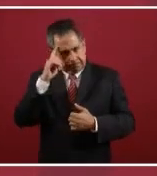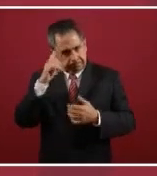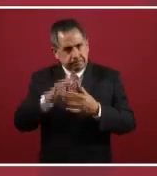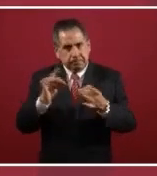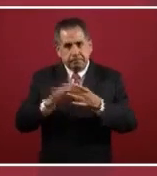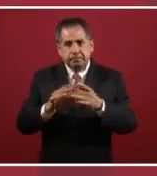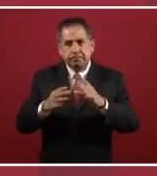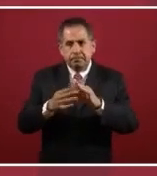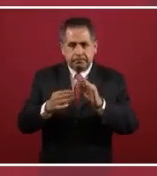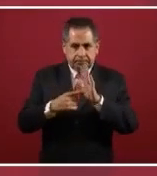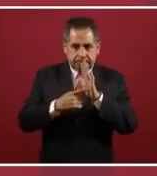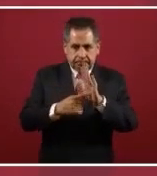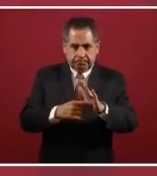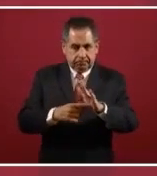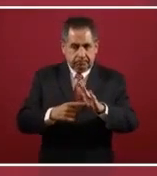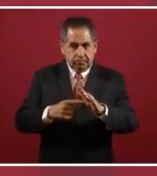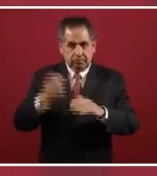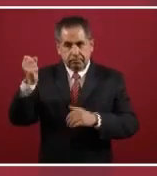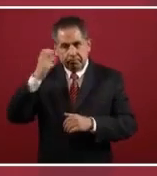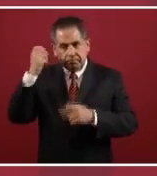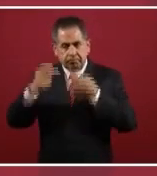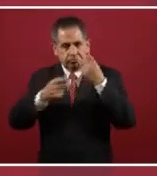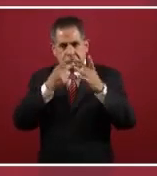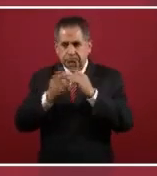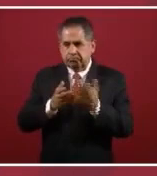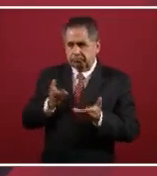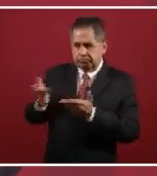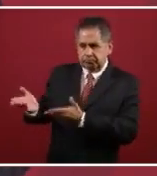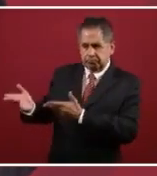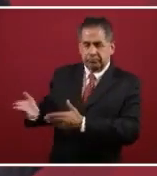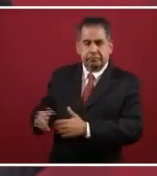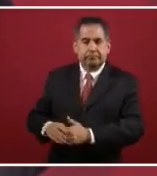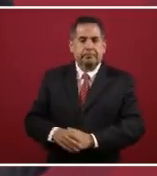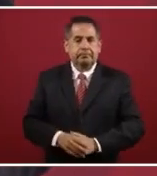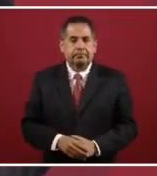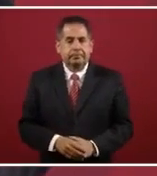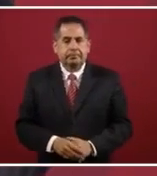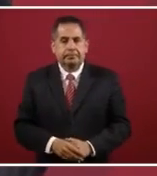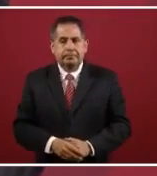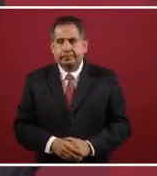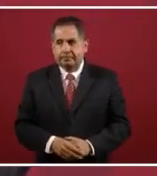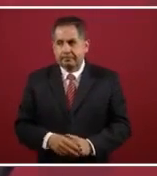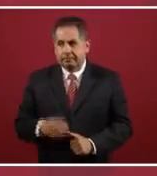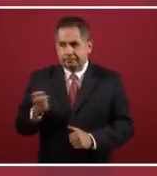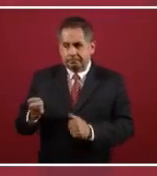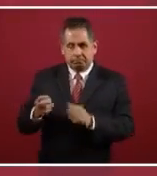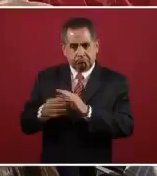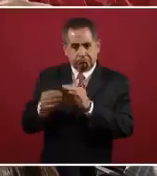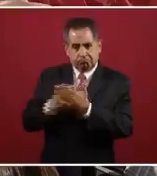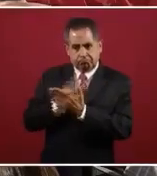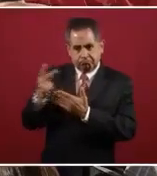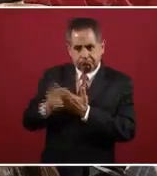a escuchar a María Luisa Albores sobre este programa.